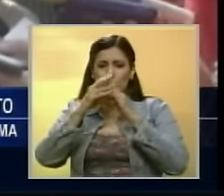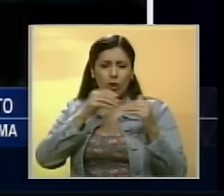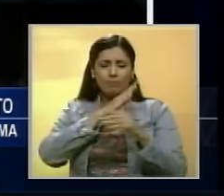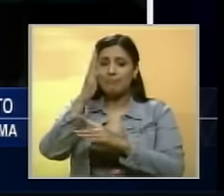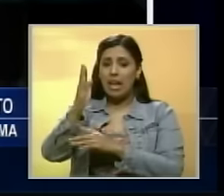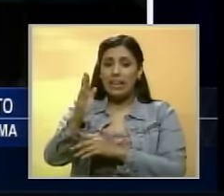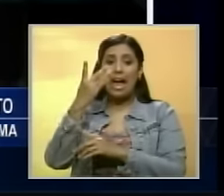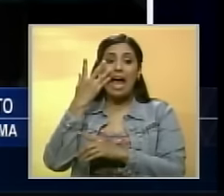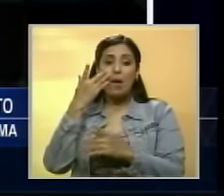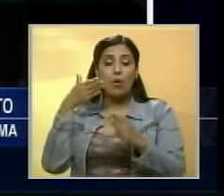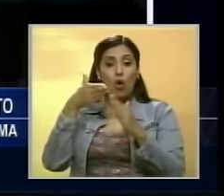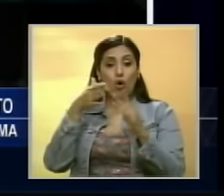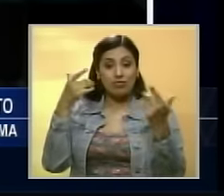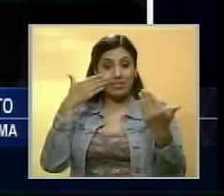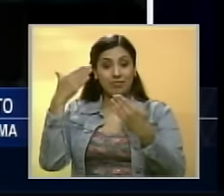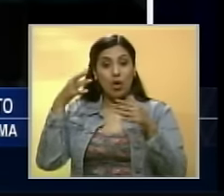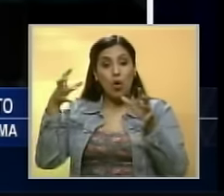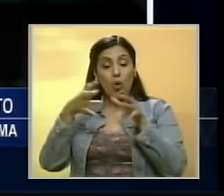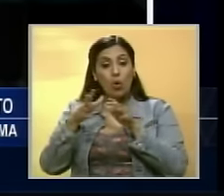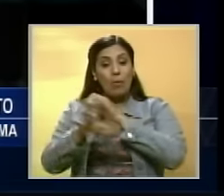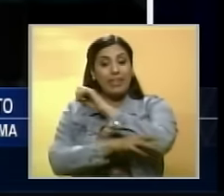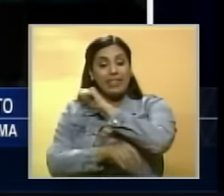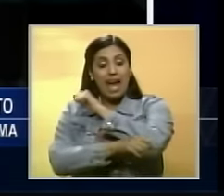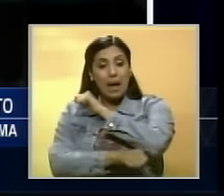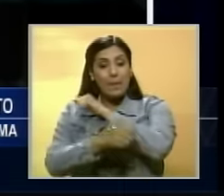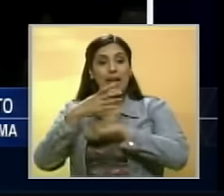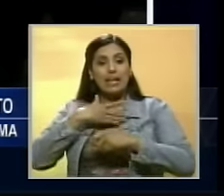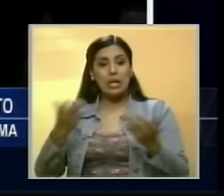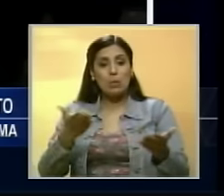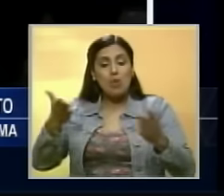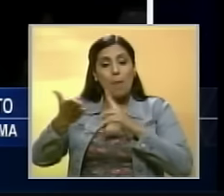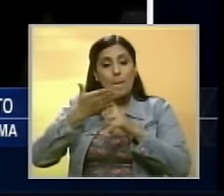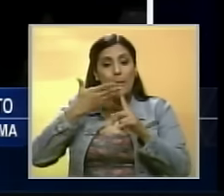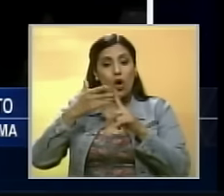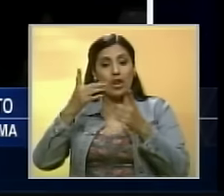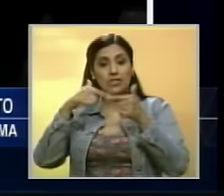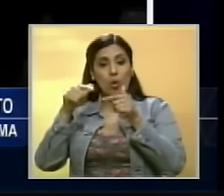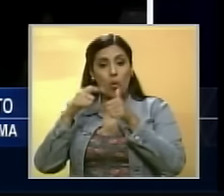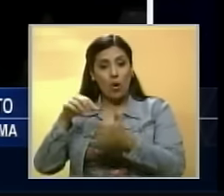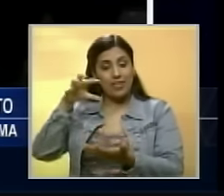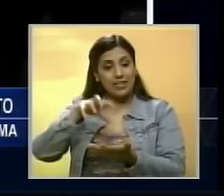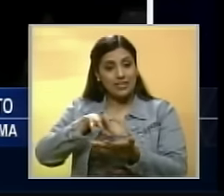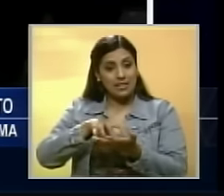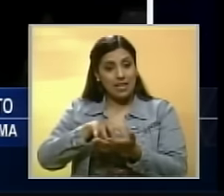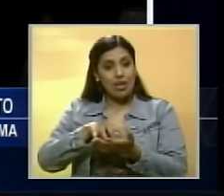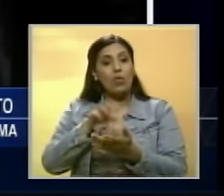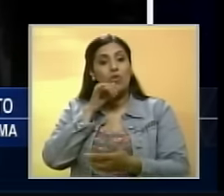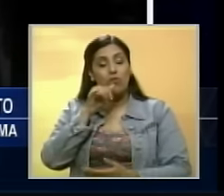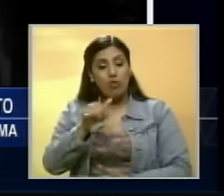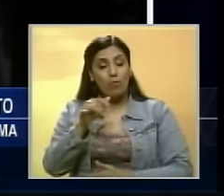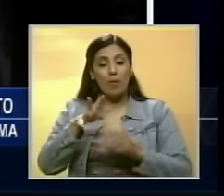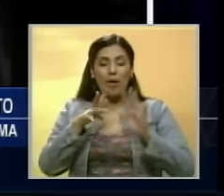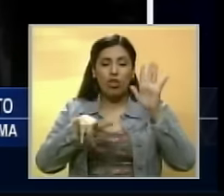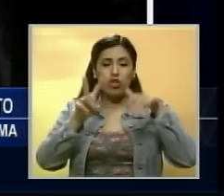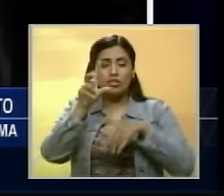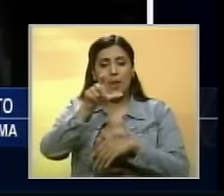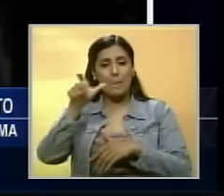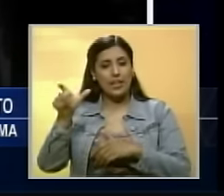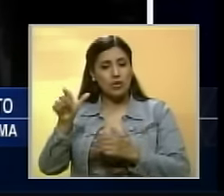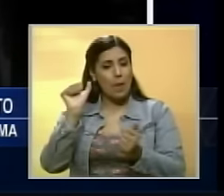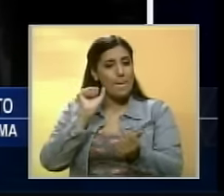peso de la ley contra los grupos anárquicos que a su juicio quieren fomentar violencia en varias partes del estado informó que unas 12 personas